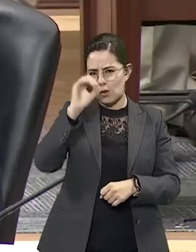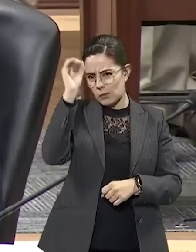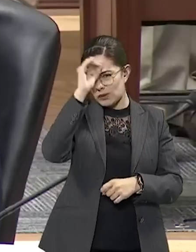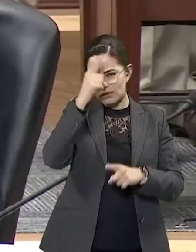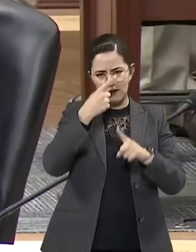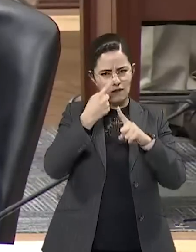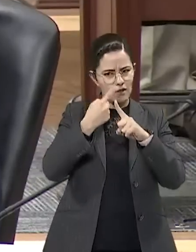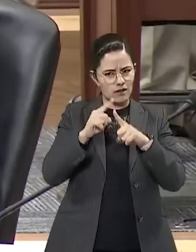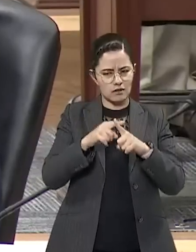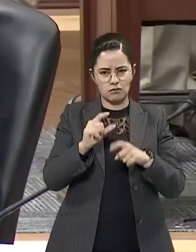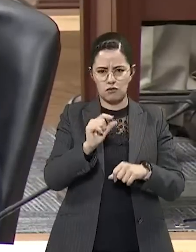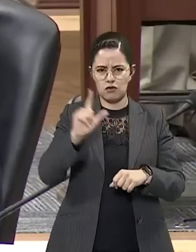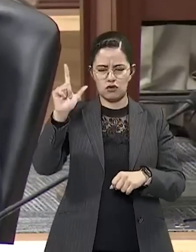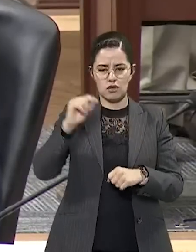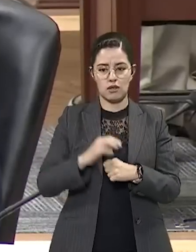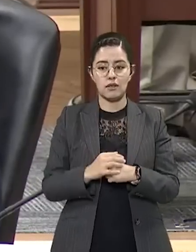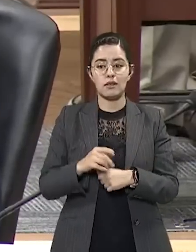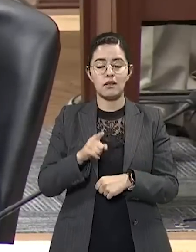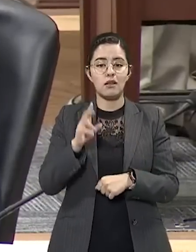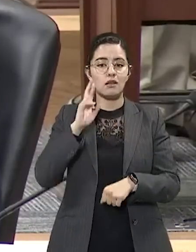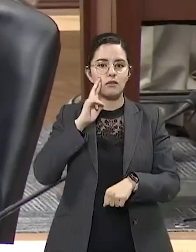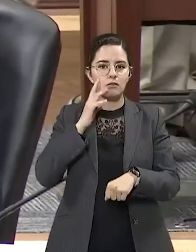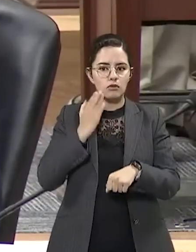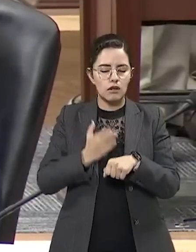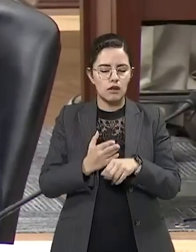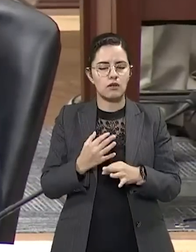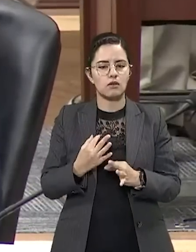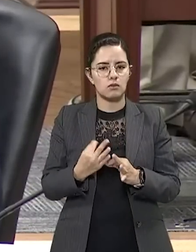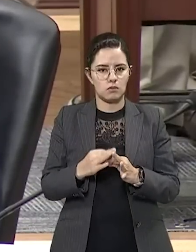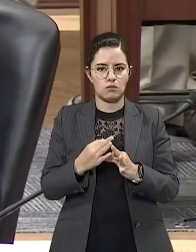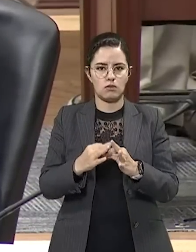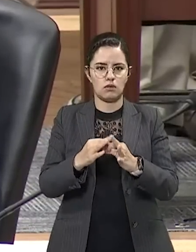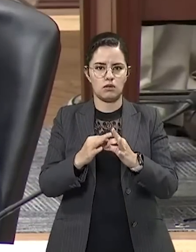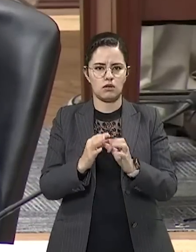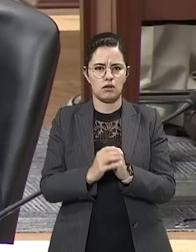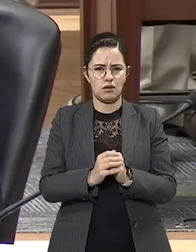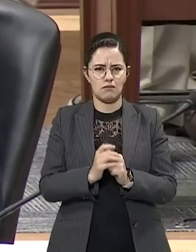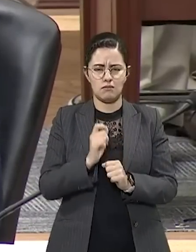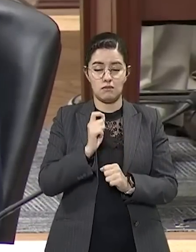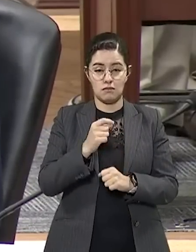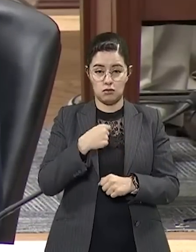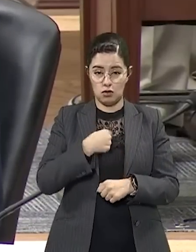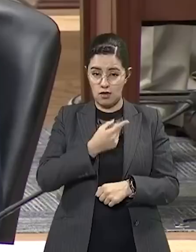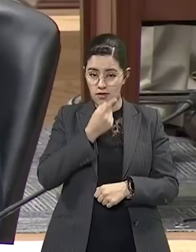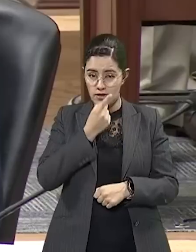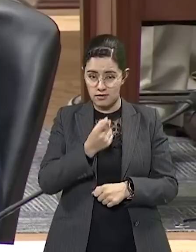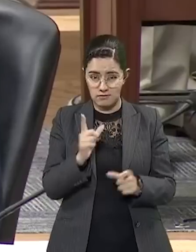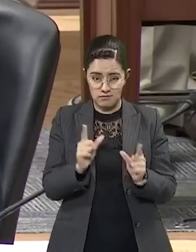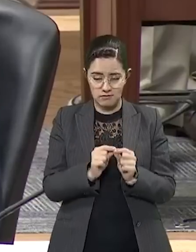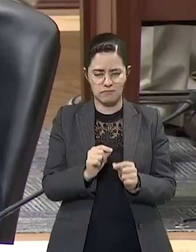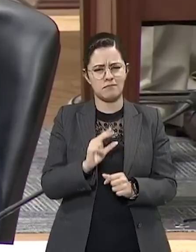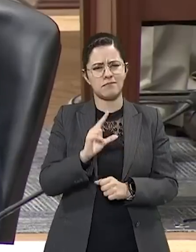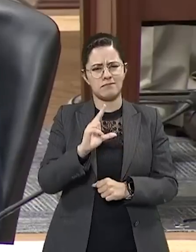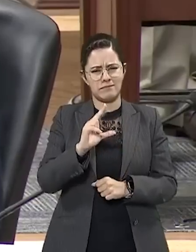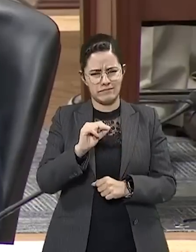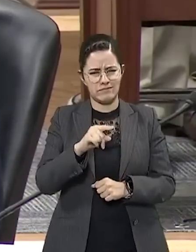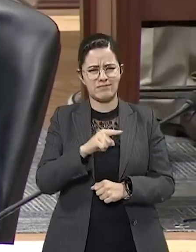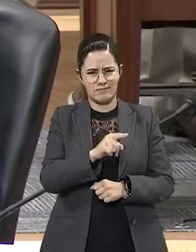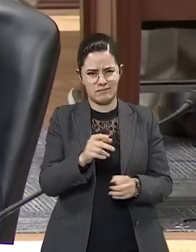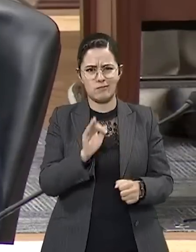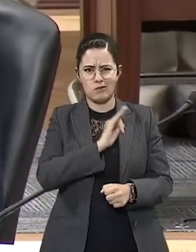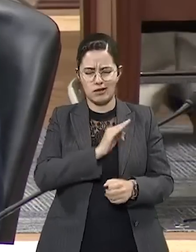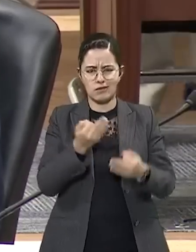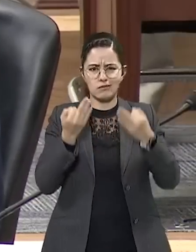que han hecho honor a su responsabilidad de estado y no se trata de un mero dicho los resultados están a la vista en